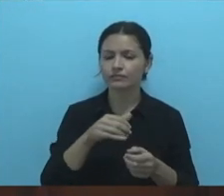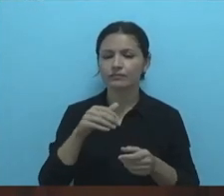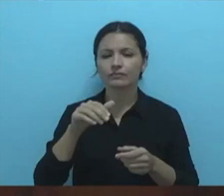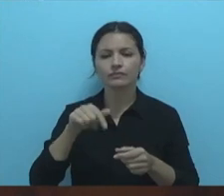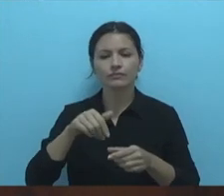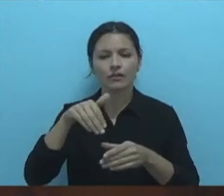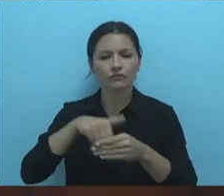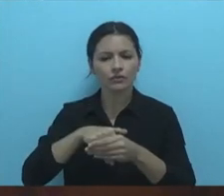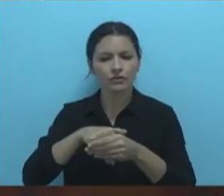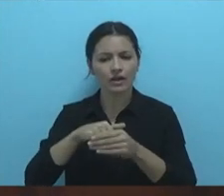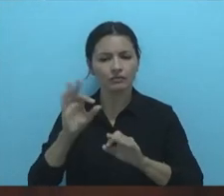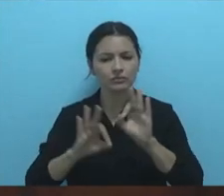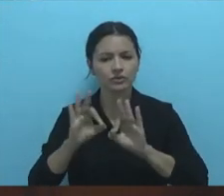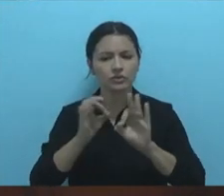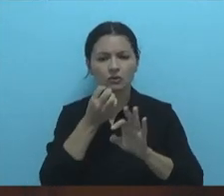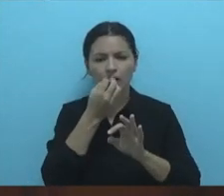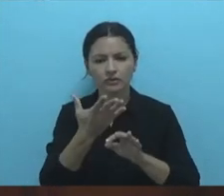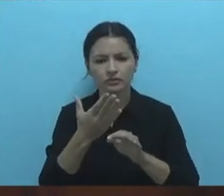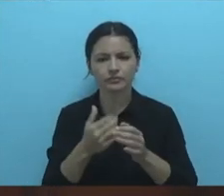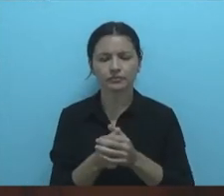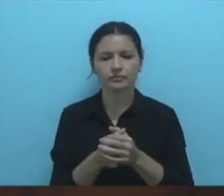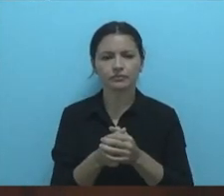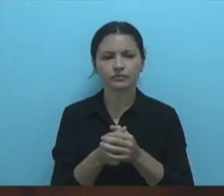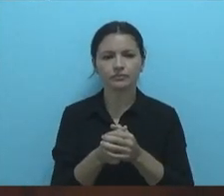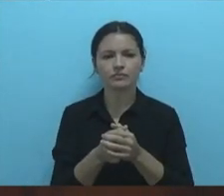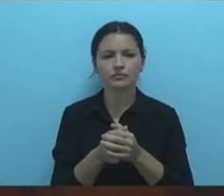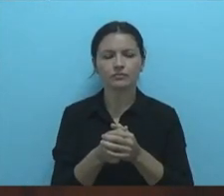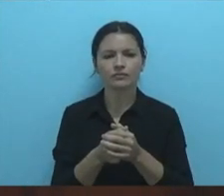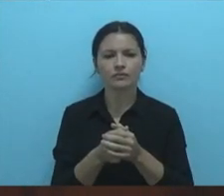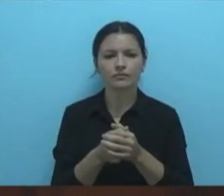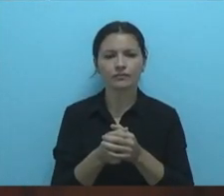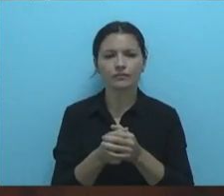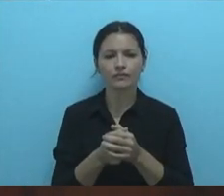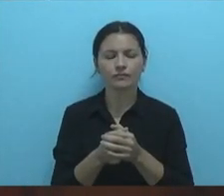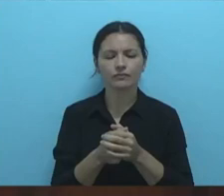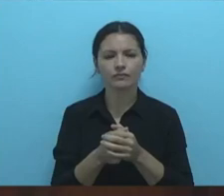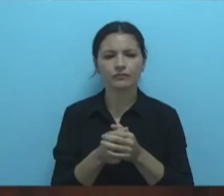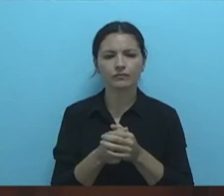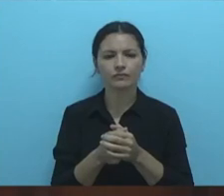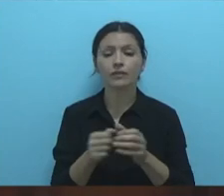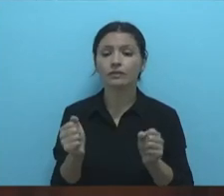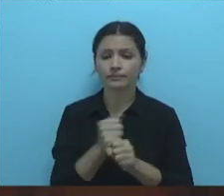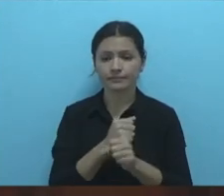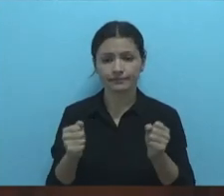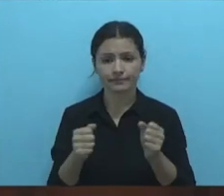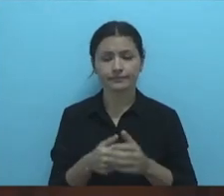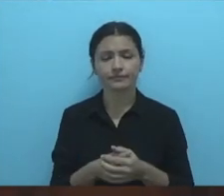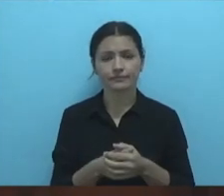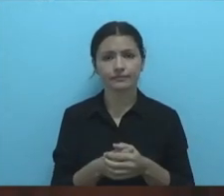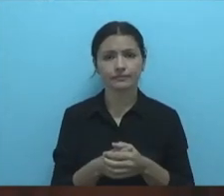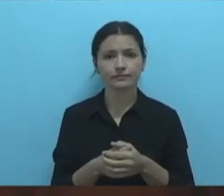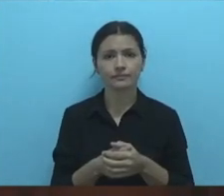aprobado a consideración el proyecto de declaración a votación resulta